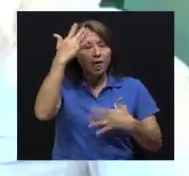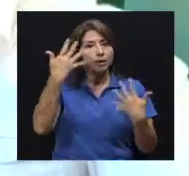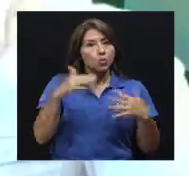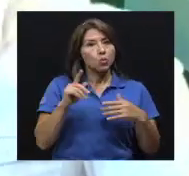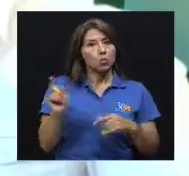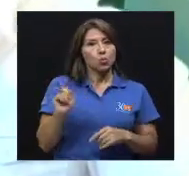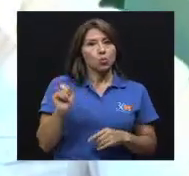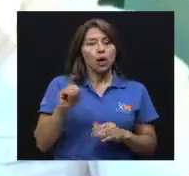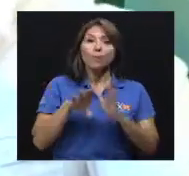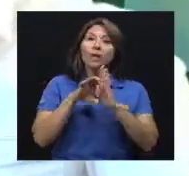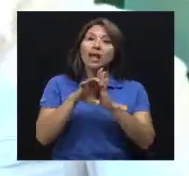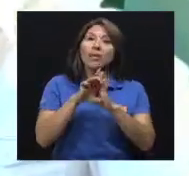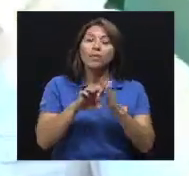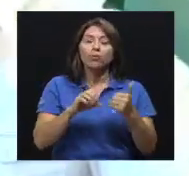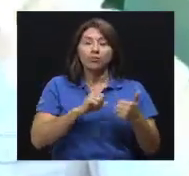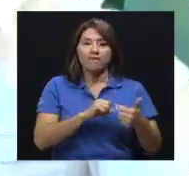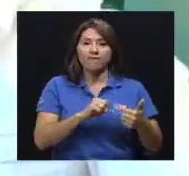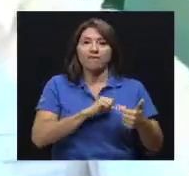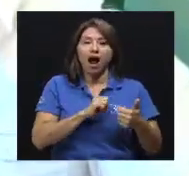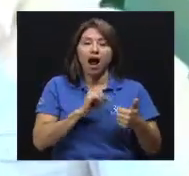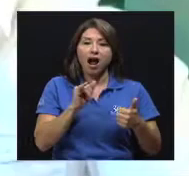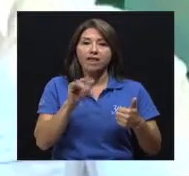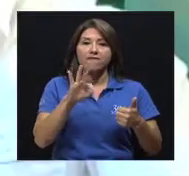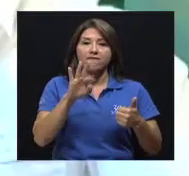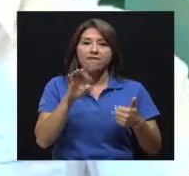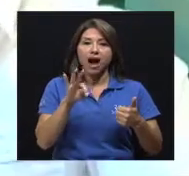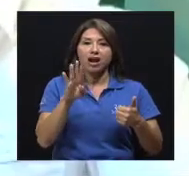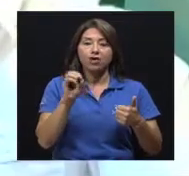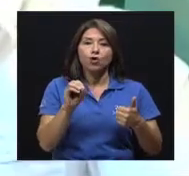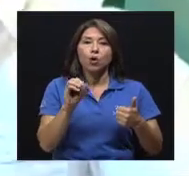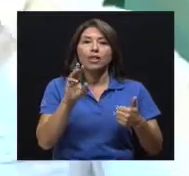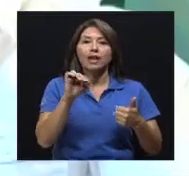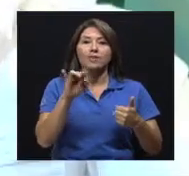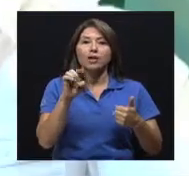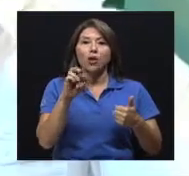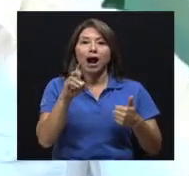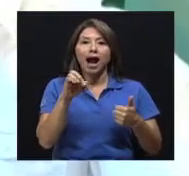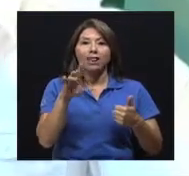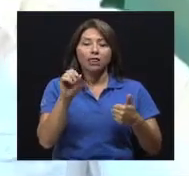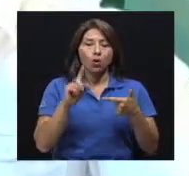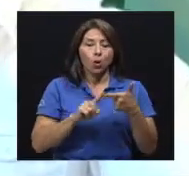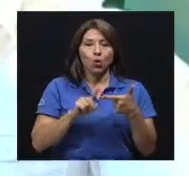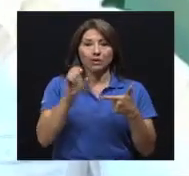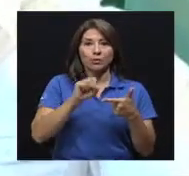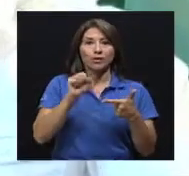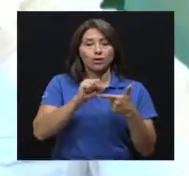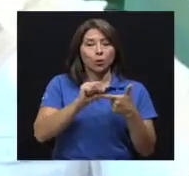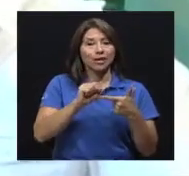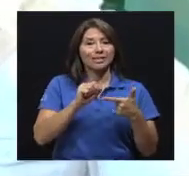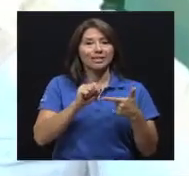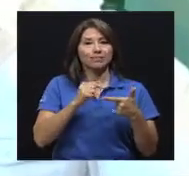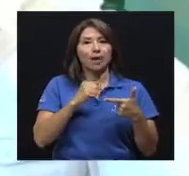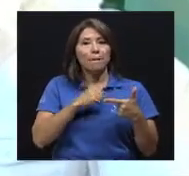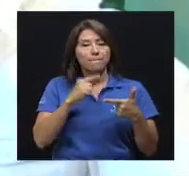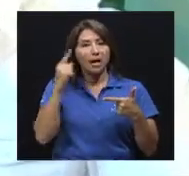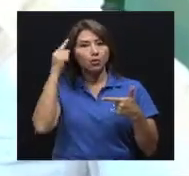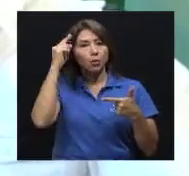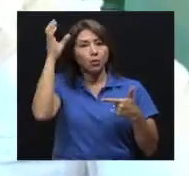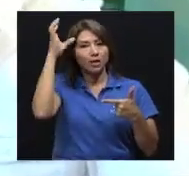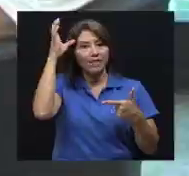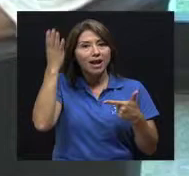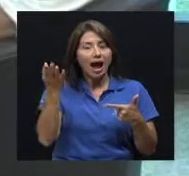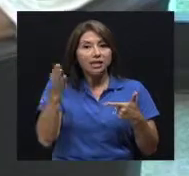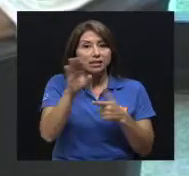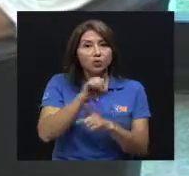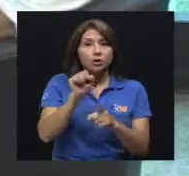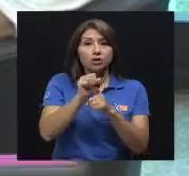alerta. Problemas como el infarto del miocardio, accidentes vasculocerebrales, han llamado la atención de la salud pública de nuestro país.